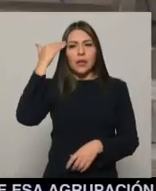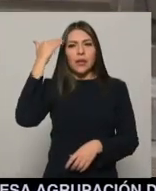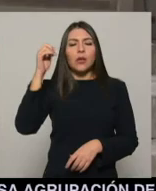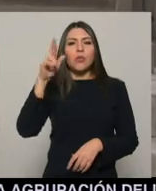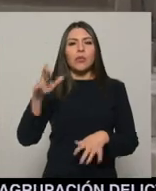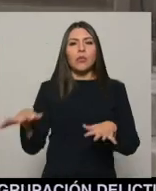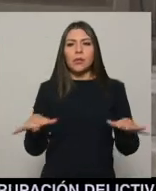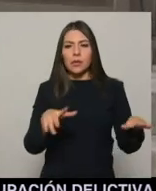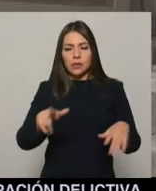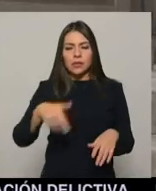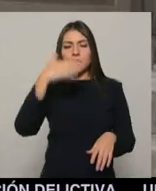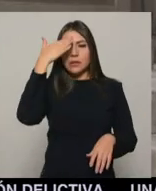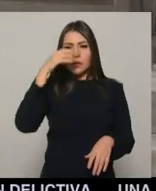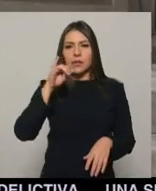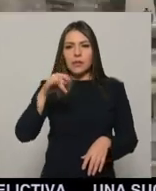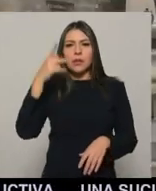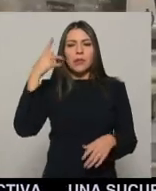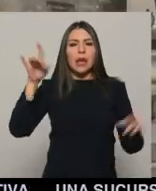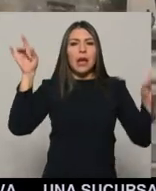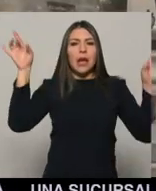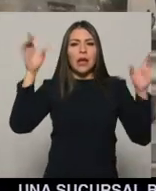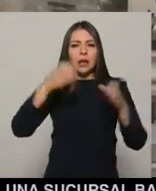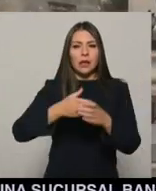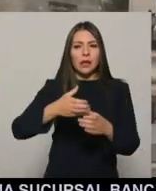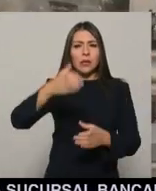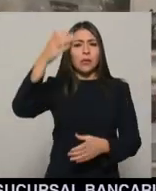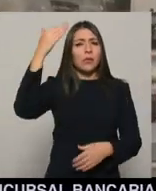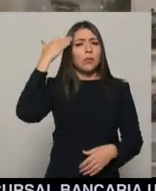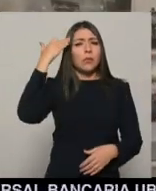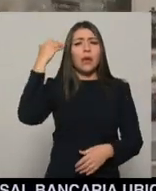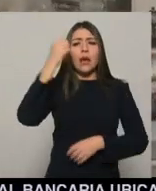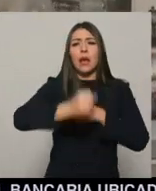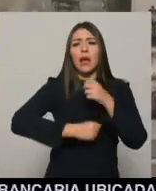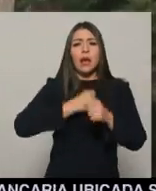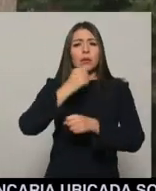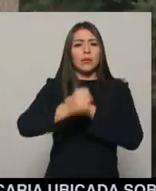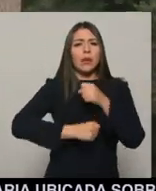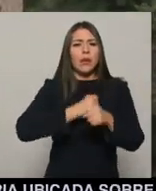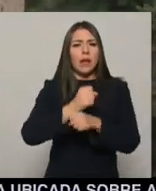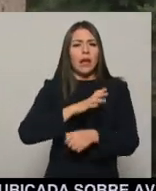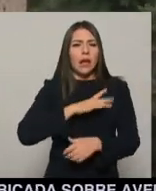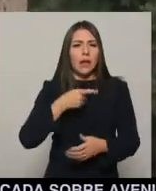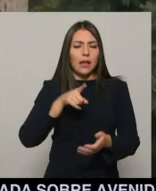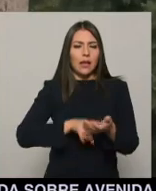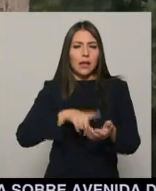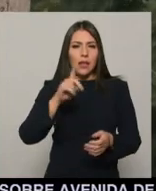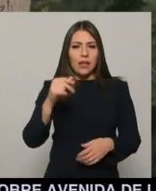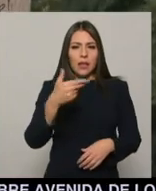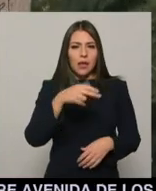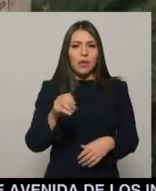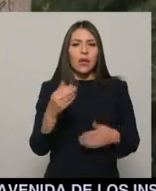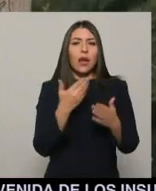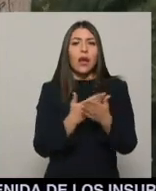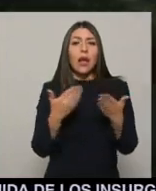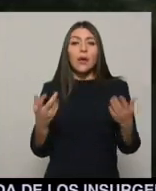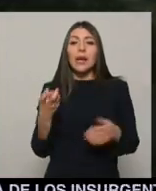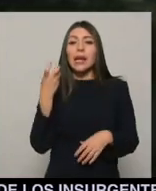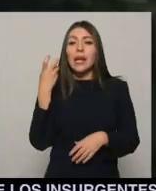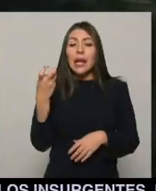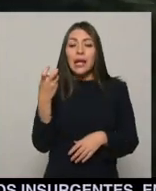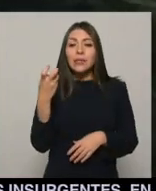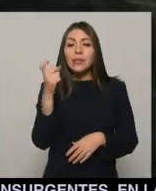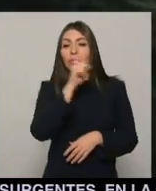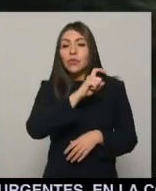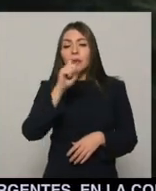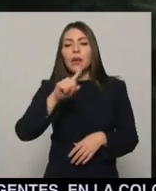dado. La estructura del Ángel ha estado afectada desde hace muchos años y bueno, fue como la gotita que dijeron, bueno,